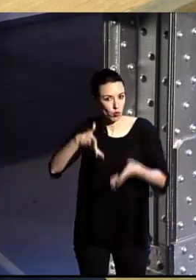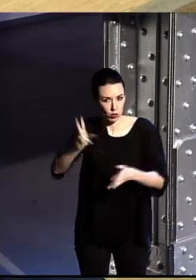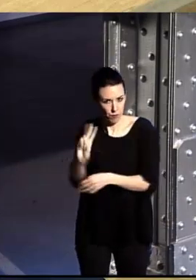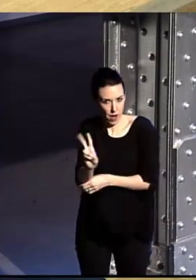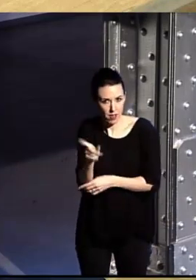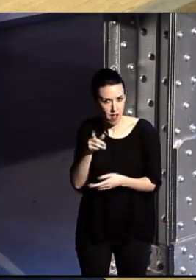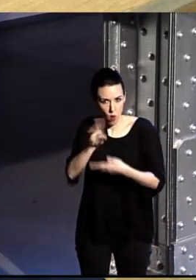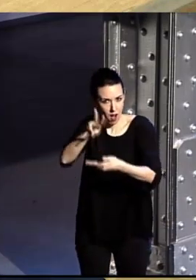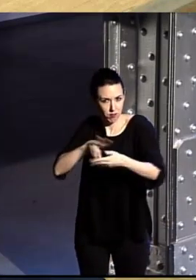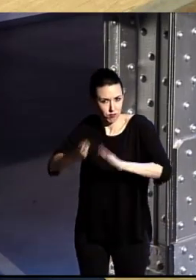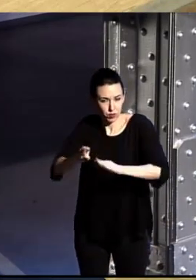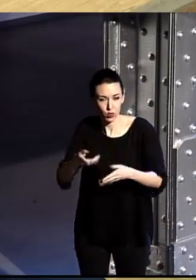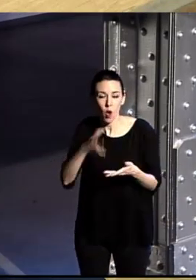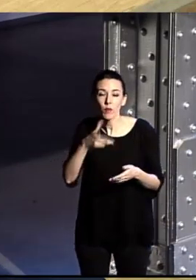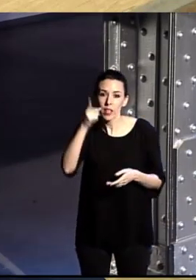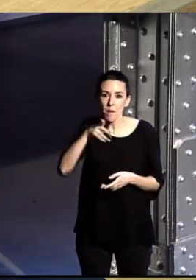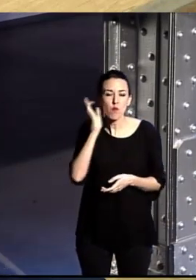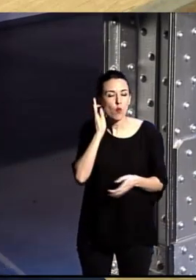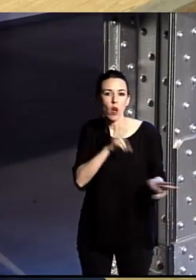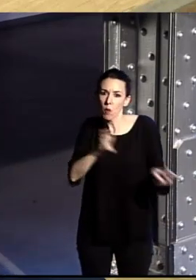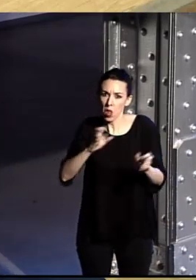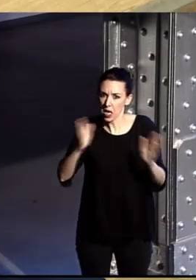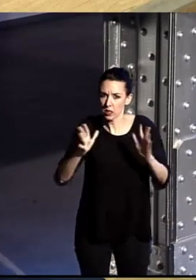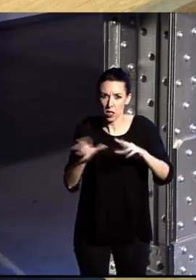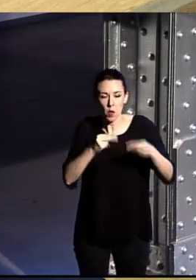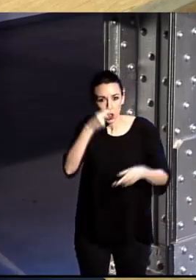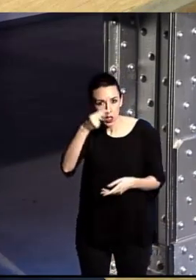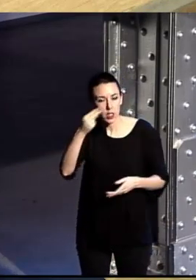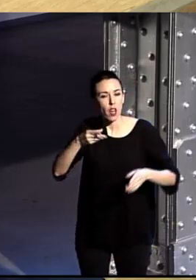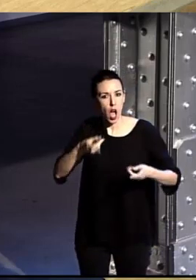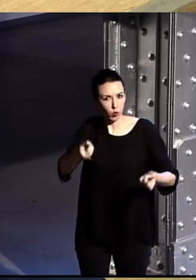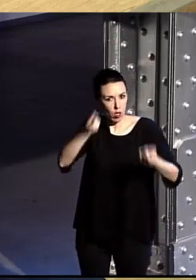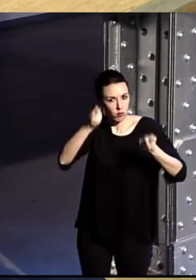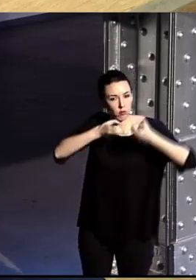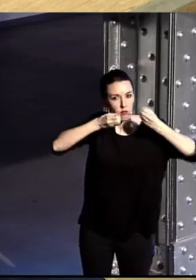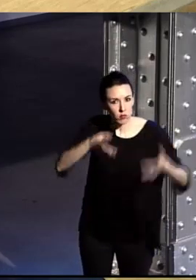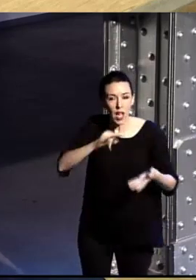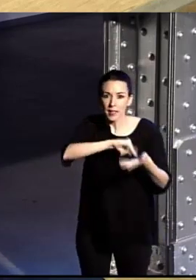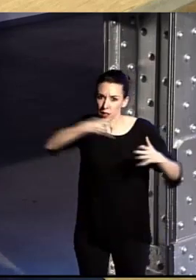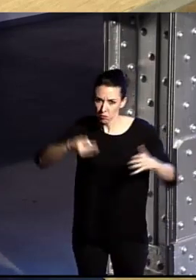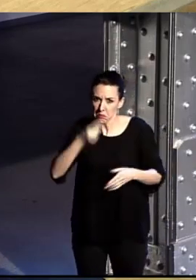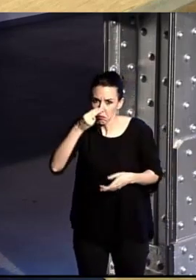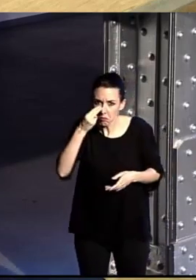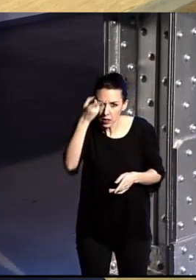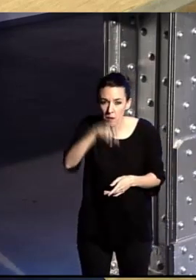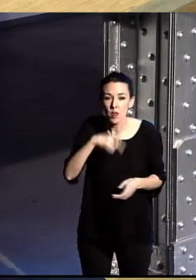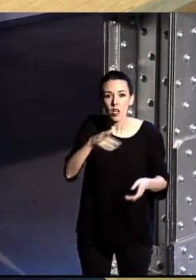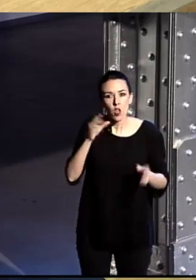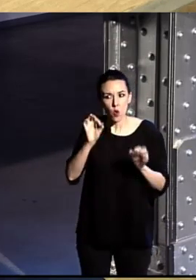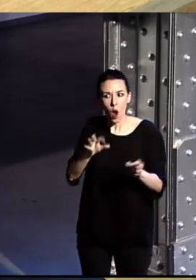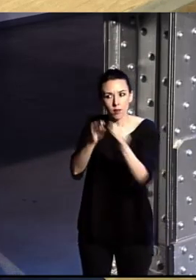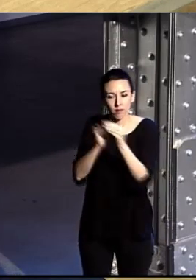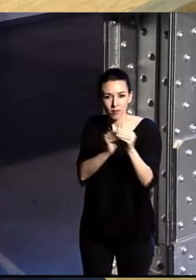entre otras muchísimas cosas, porque una mujer de su tiempo también, interesada, informadísima, también muy tecnóloga, le interesaban las nuevas tecnologías, tenía muchos puntos en común con